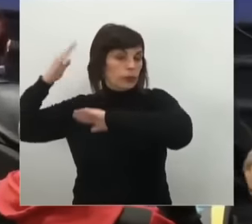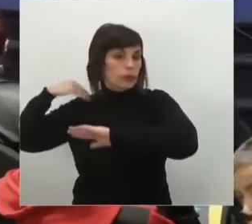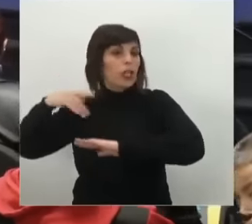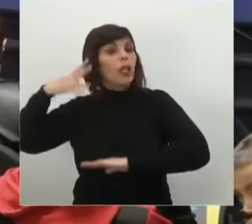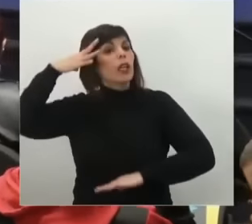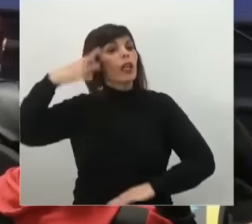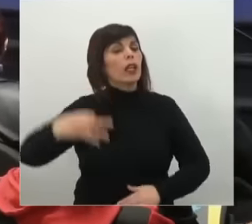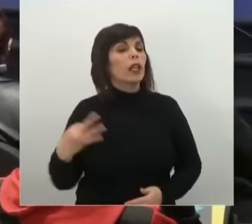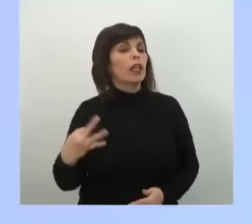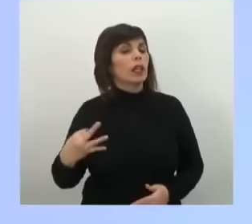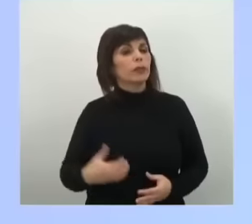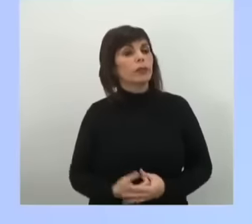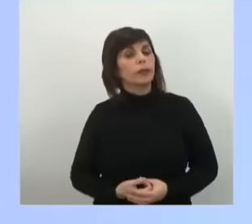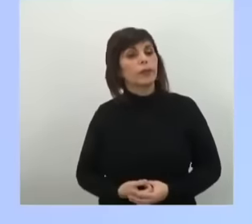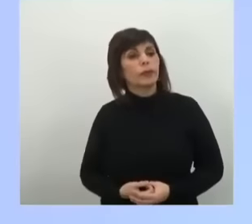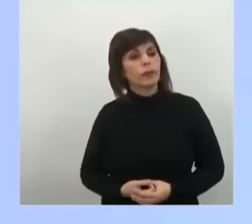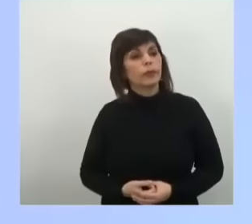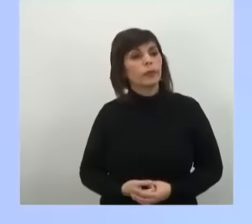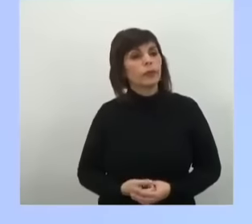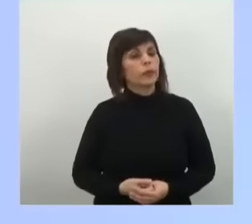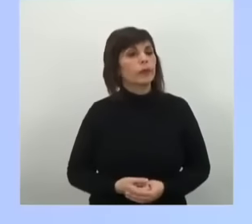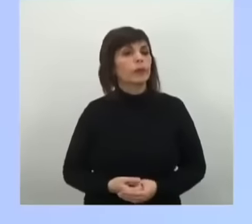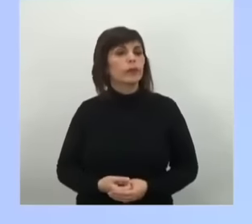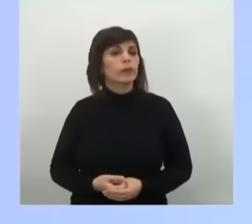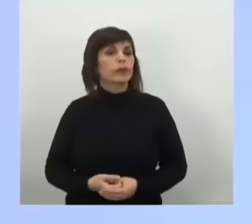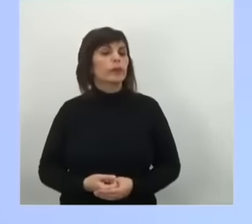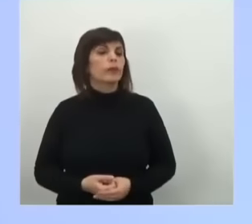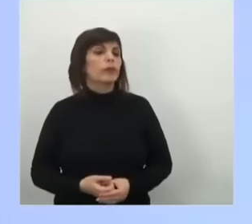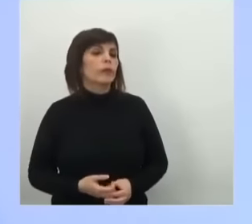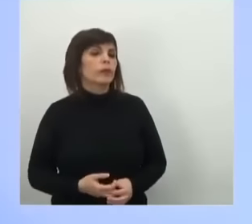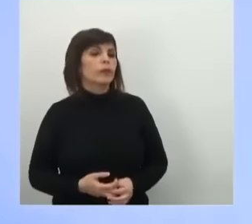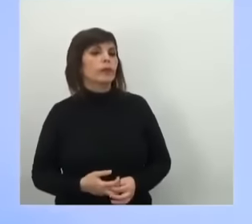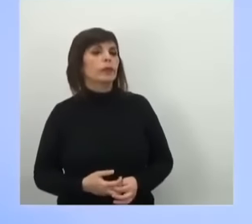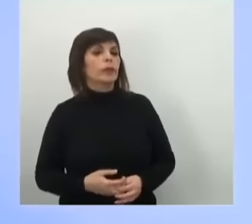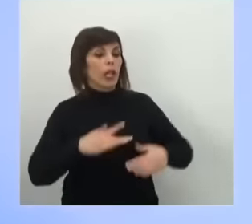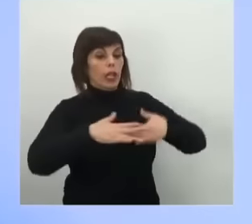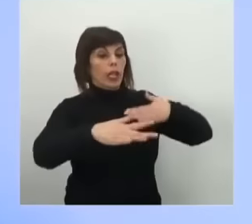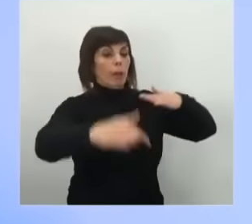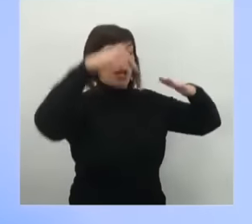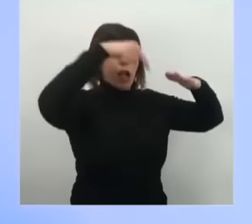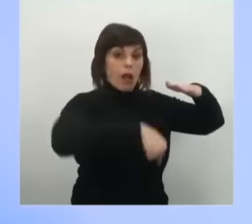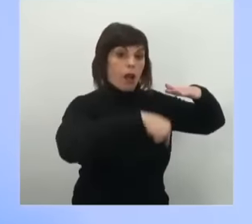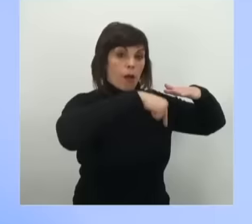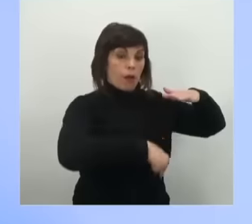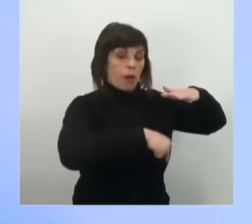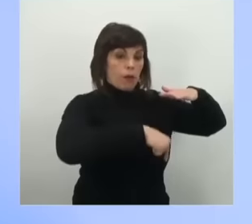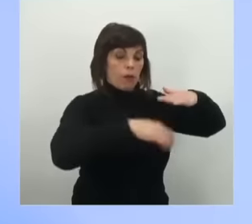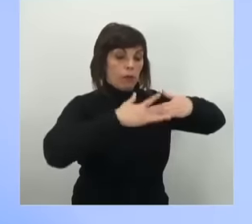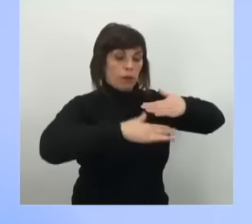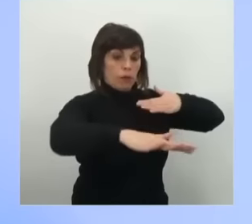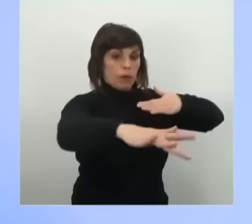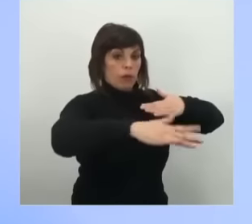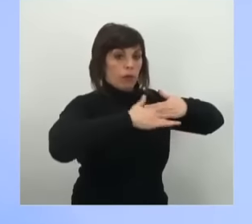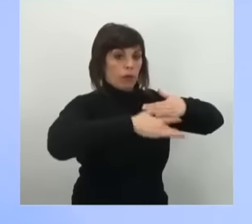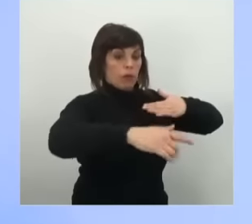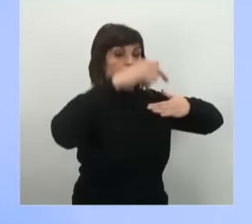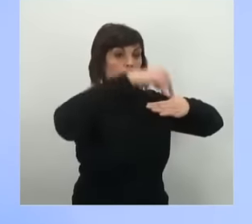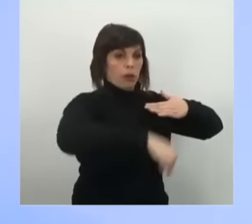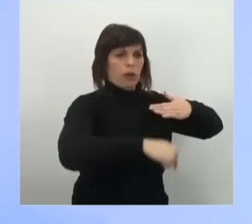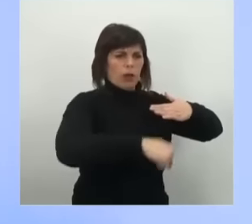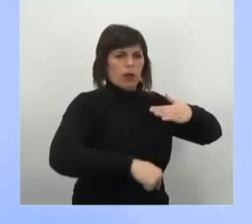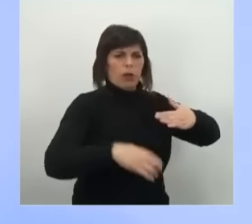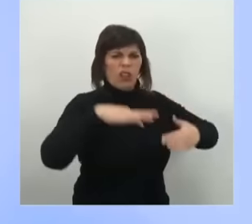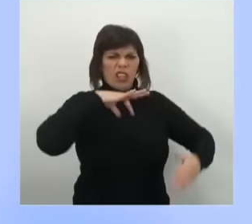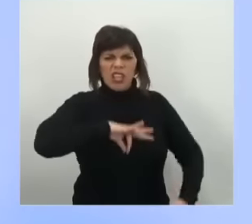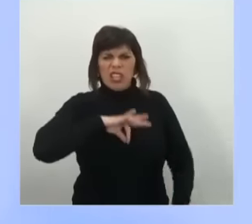creían que debajo que en las profundidades en el mar operaban espíritus extraños